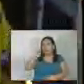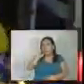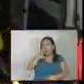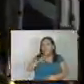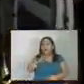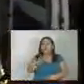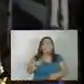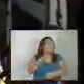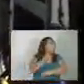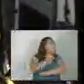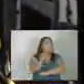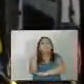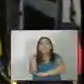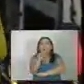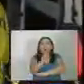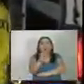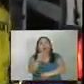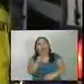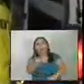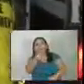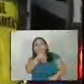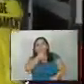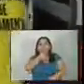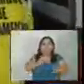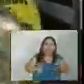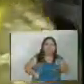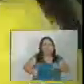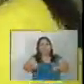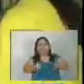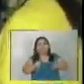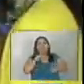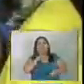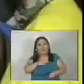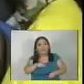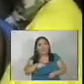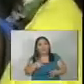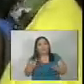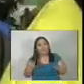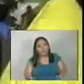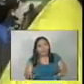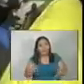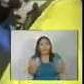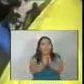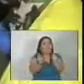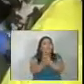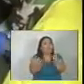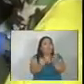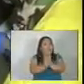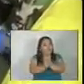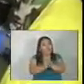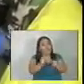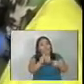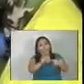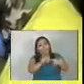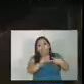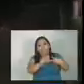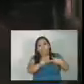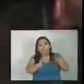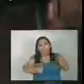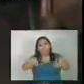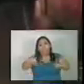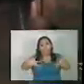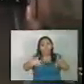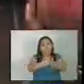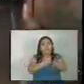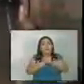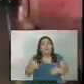distracción al volante y conducir bajo los efectos de bebidas embriagantes sigue siendo la principal causa de estos, pues ya